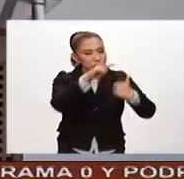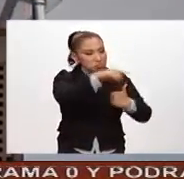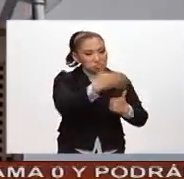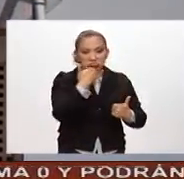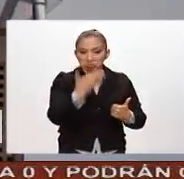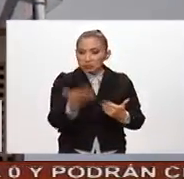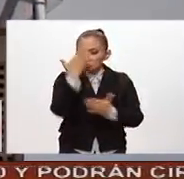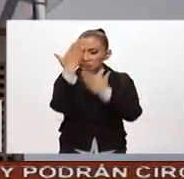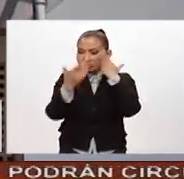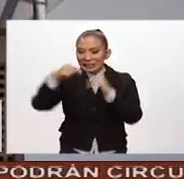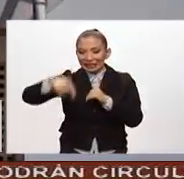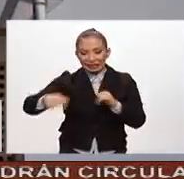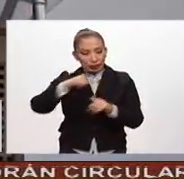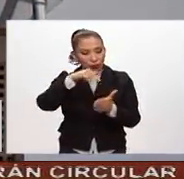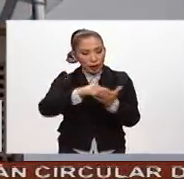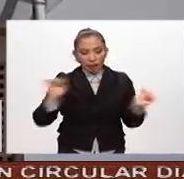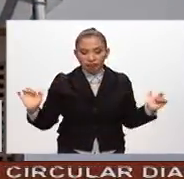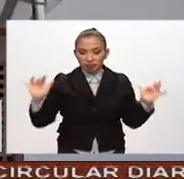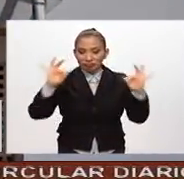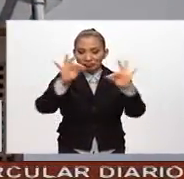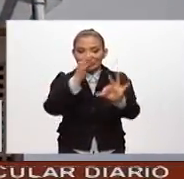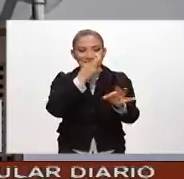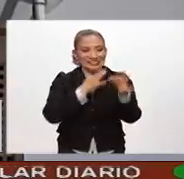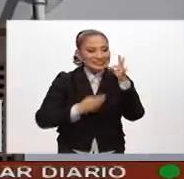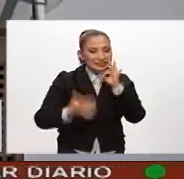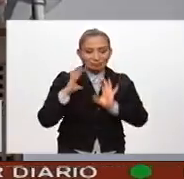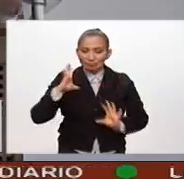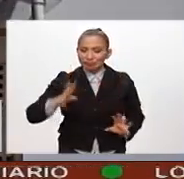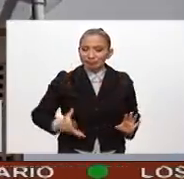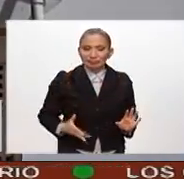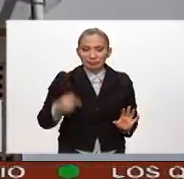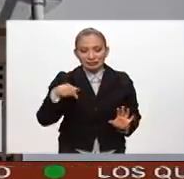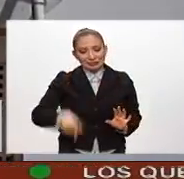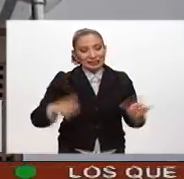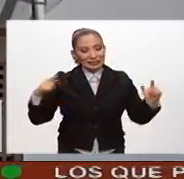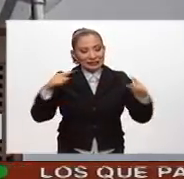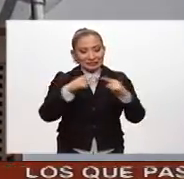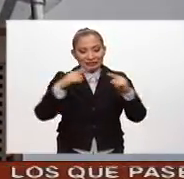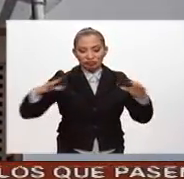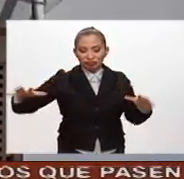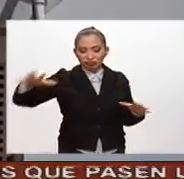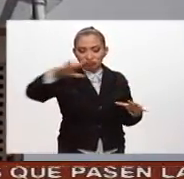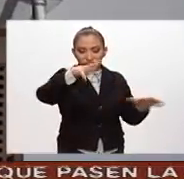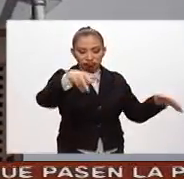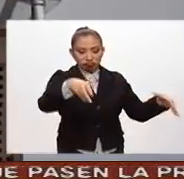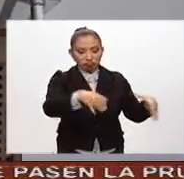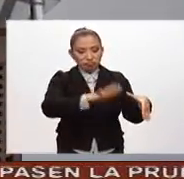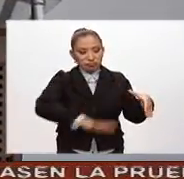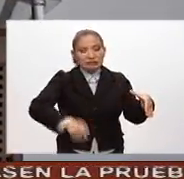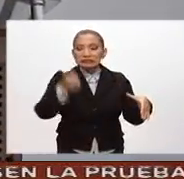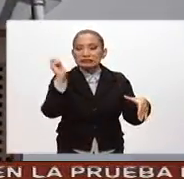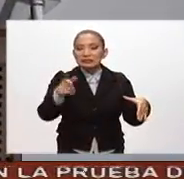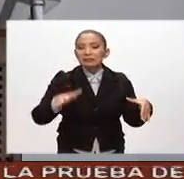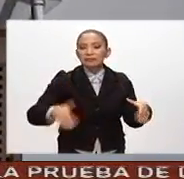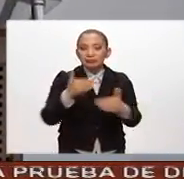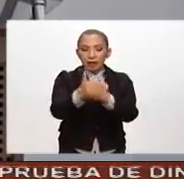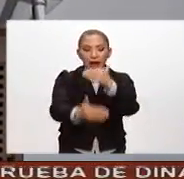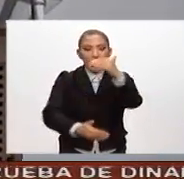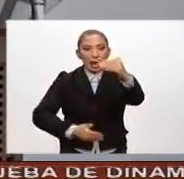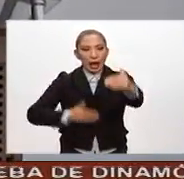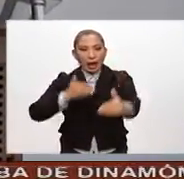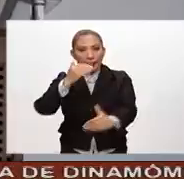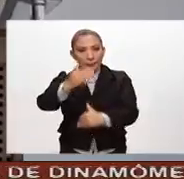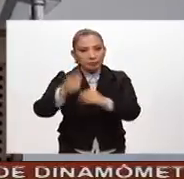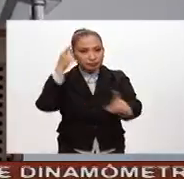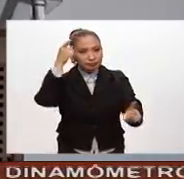convoca en estas instalaciones nos llena de orgullo como institución, toda vez que significa el avance